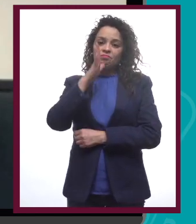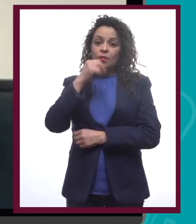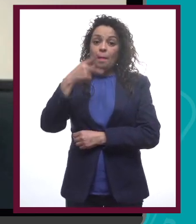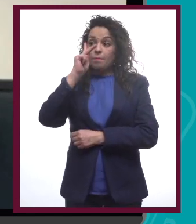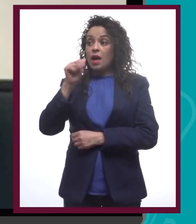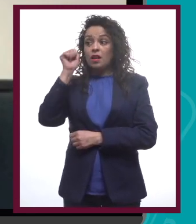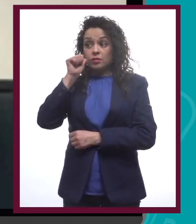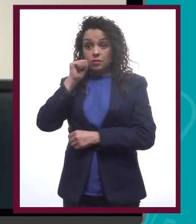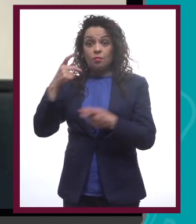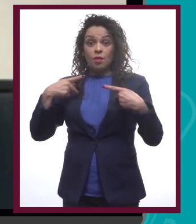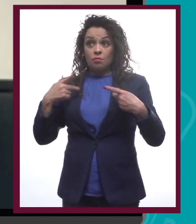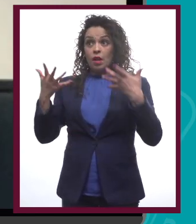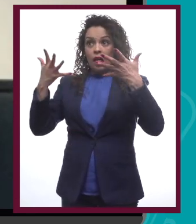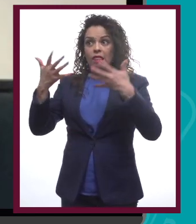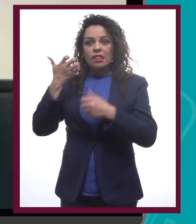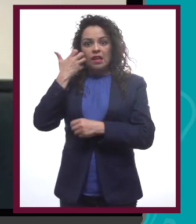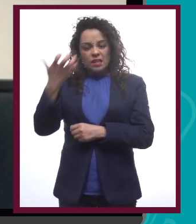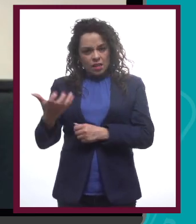tentación autoritaria